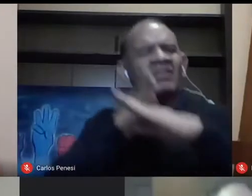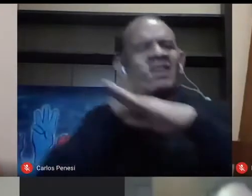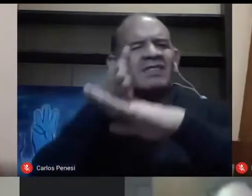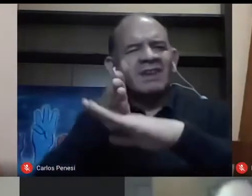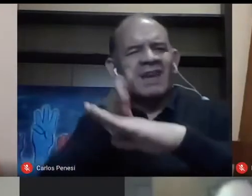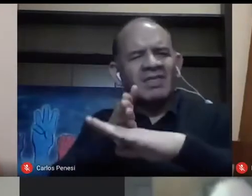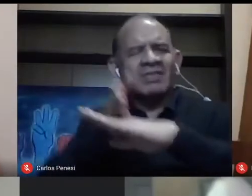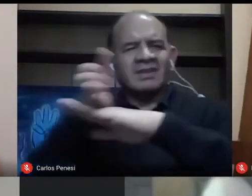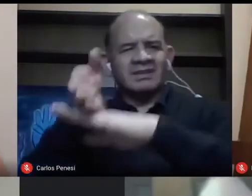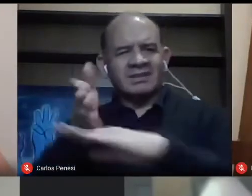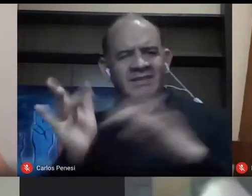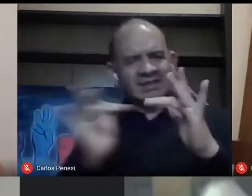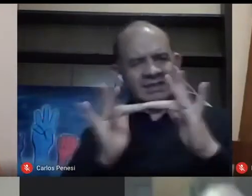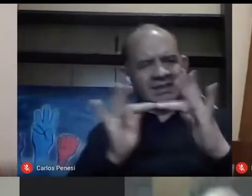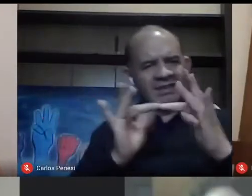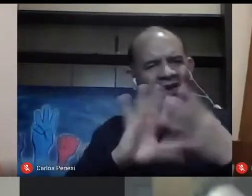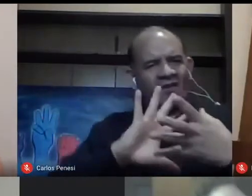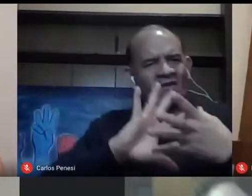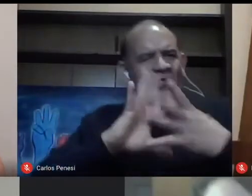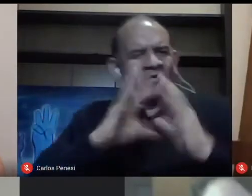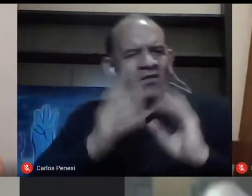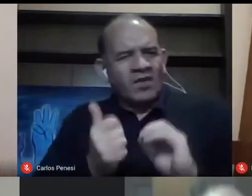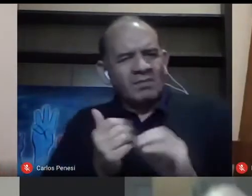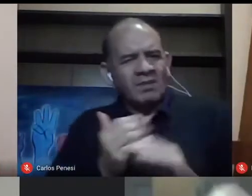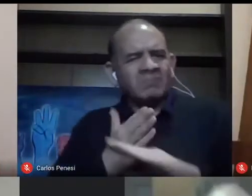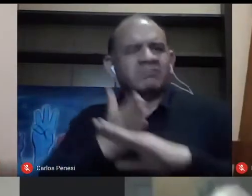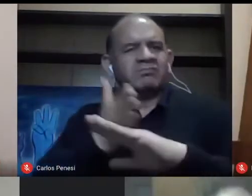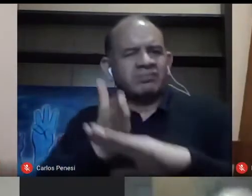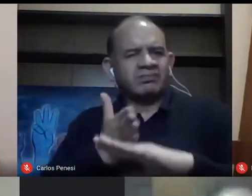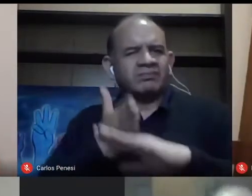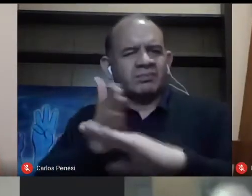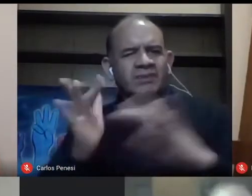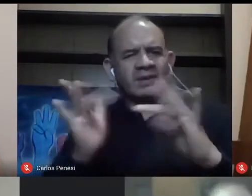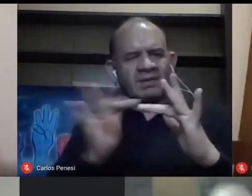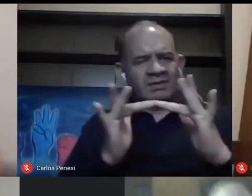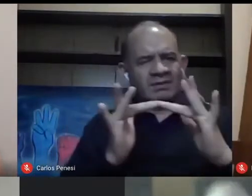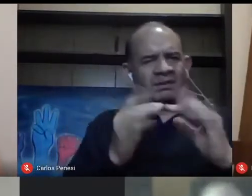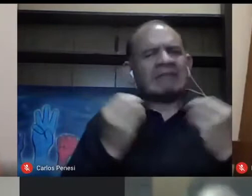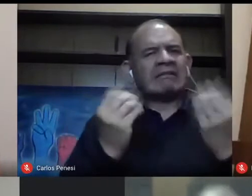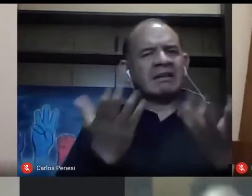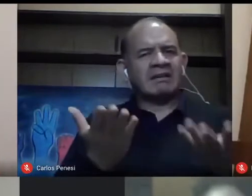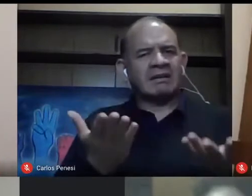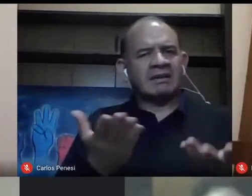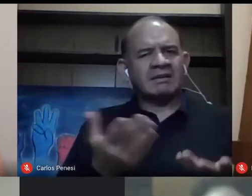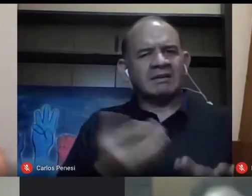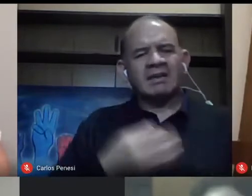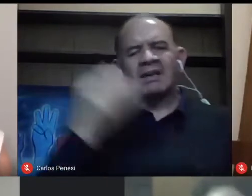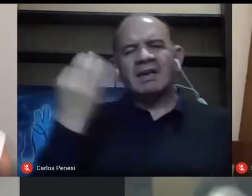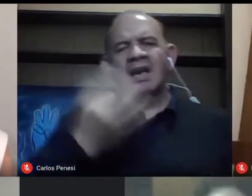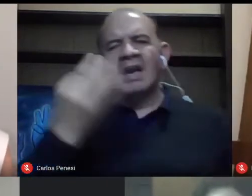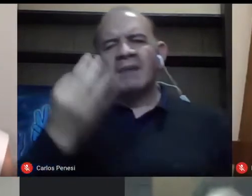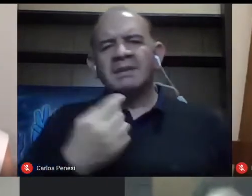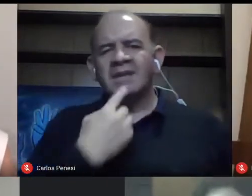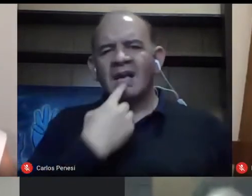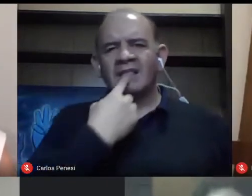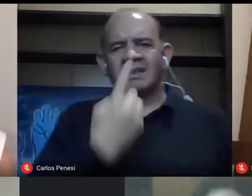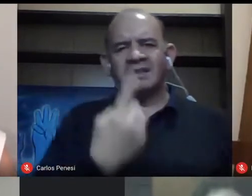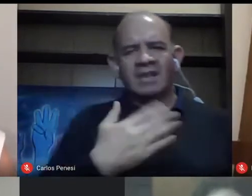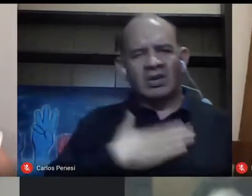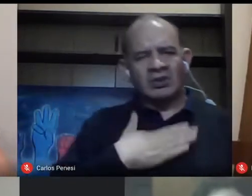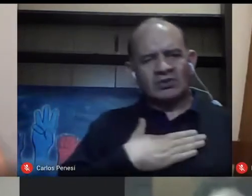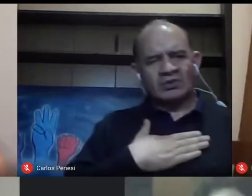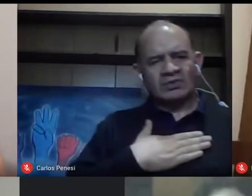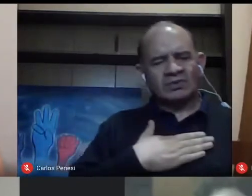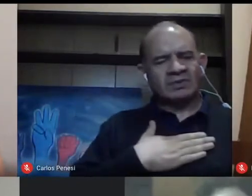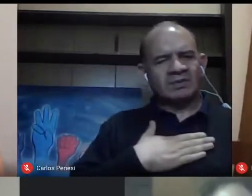bueno, ¿cuáles son los formatos accesibles cuando hablamos de ellos? Bueno, en particular en este tema, digamos, a nosotros es